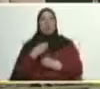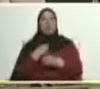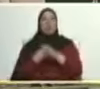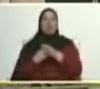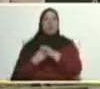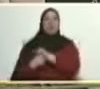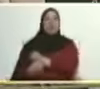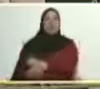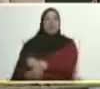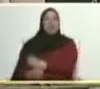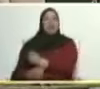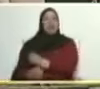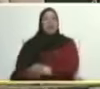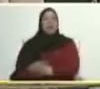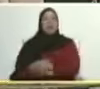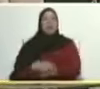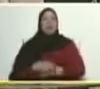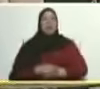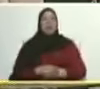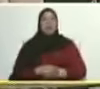En los 20, en los